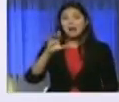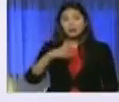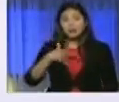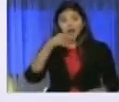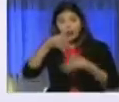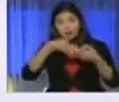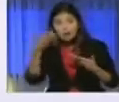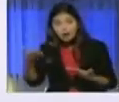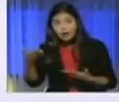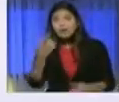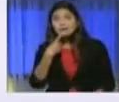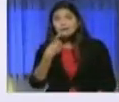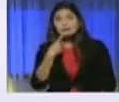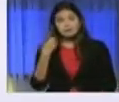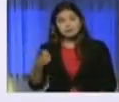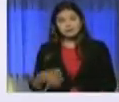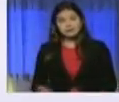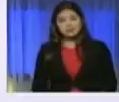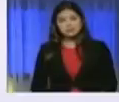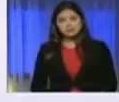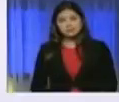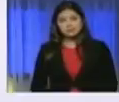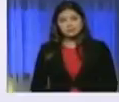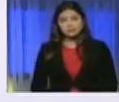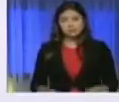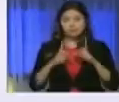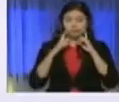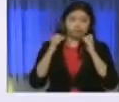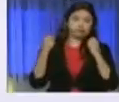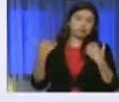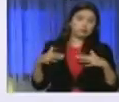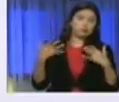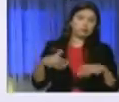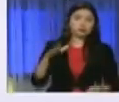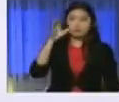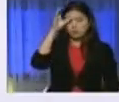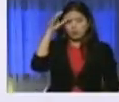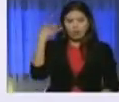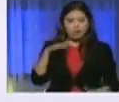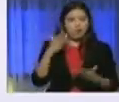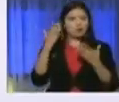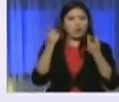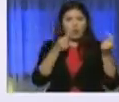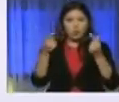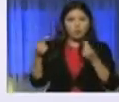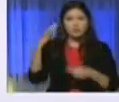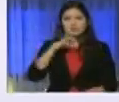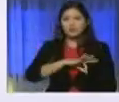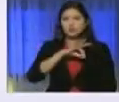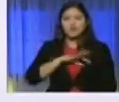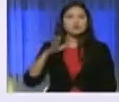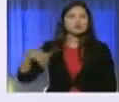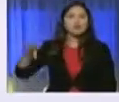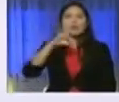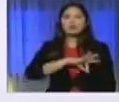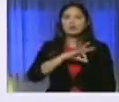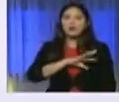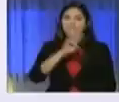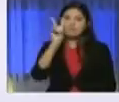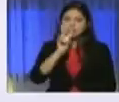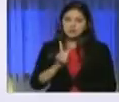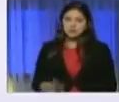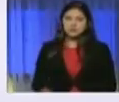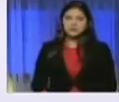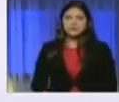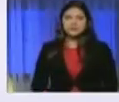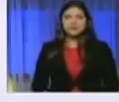¿Qué dice Ricardo Menéndez, estudioso de todos los fenómenos económicos y sociales de la sociedad venezolana? Mire, presidente,